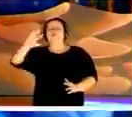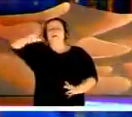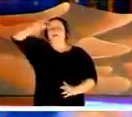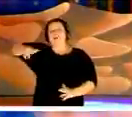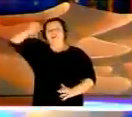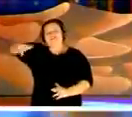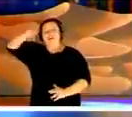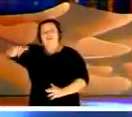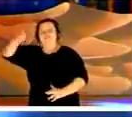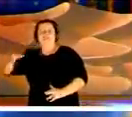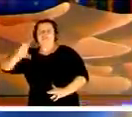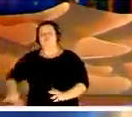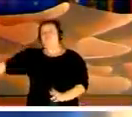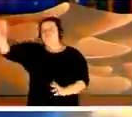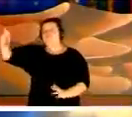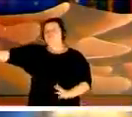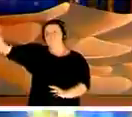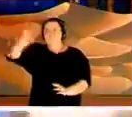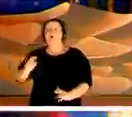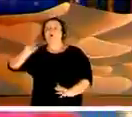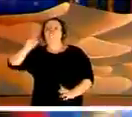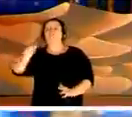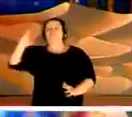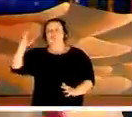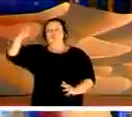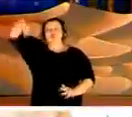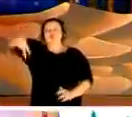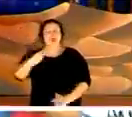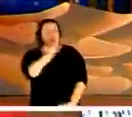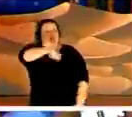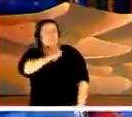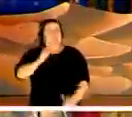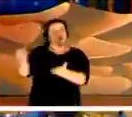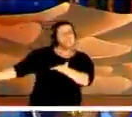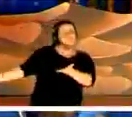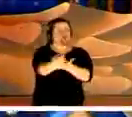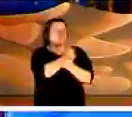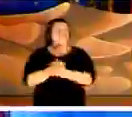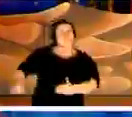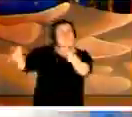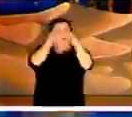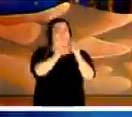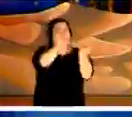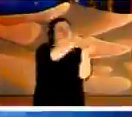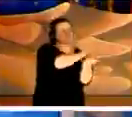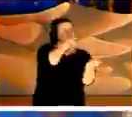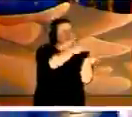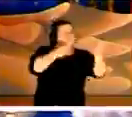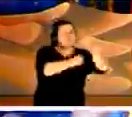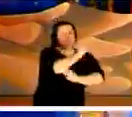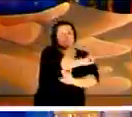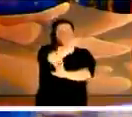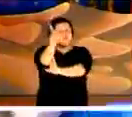unabuenapasta.com. Si en España son todos iguales, ¿por qué no ha ido a la prisión? En el